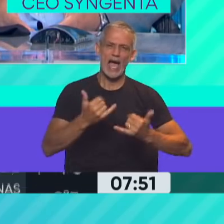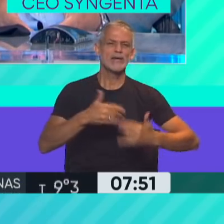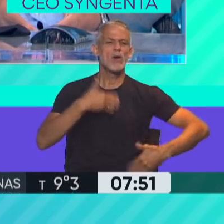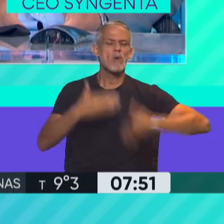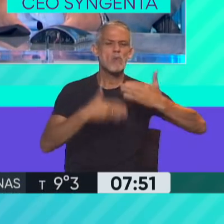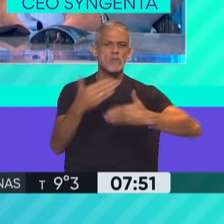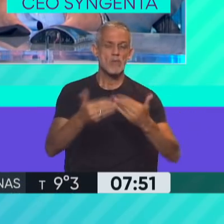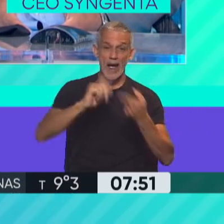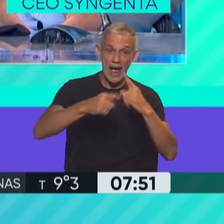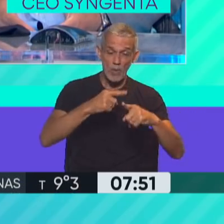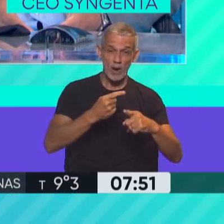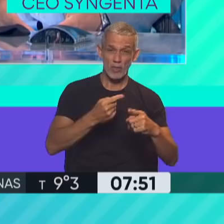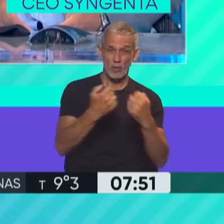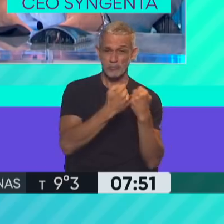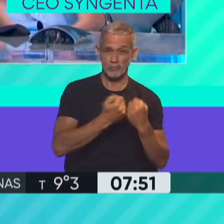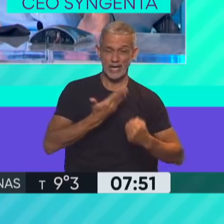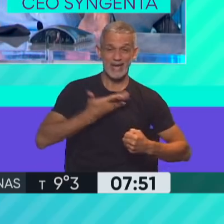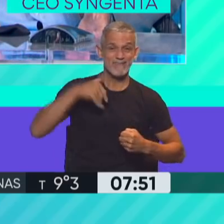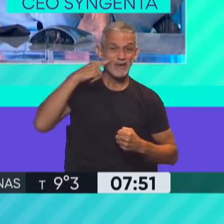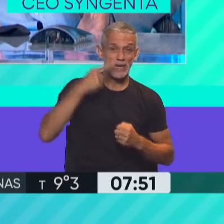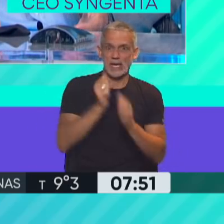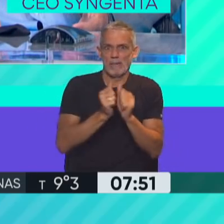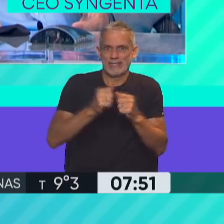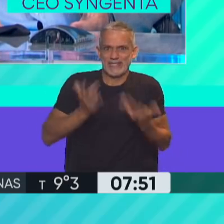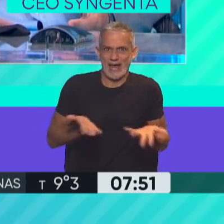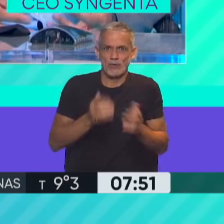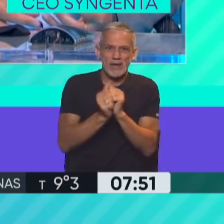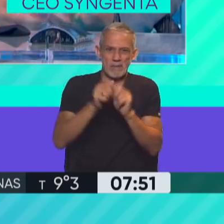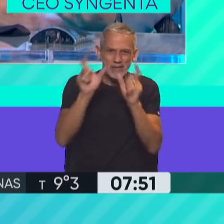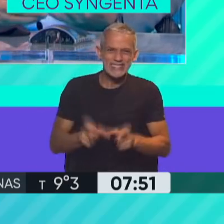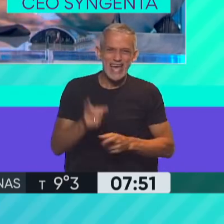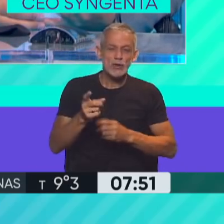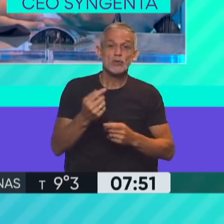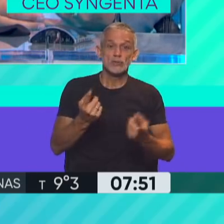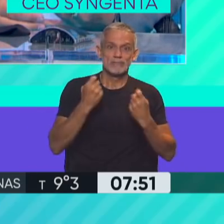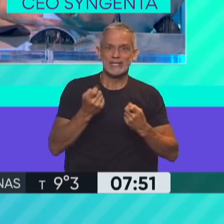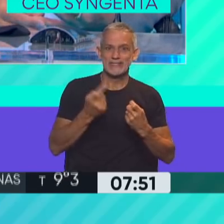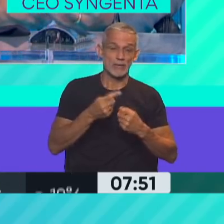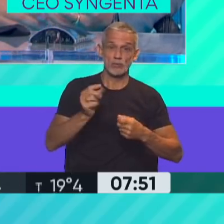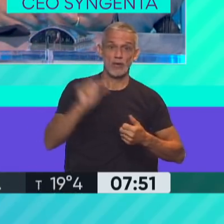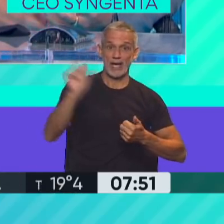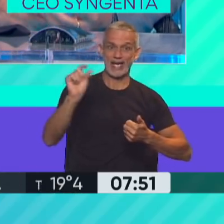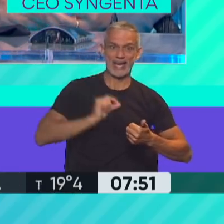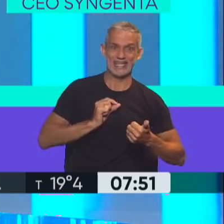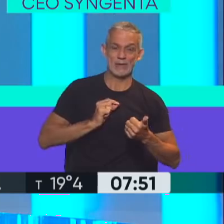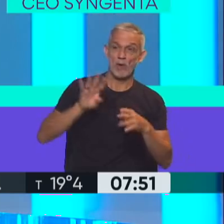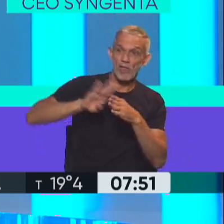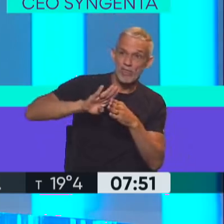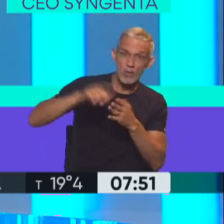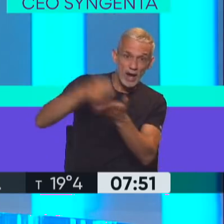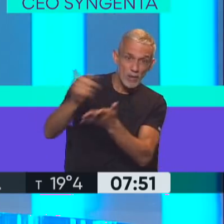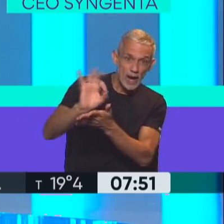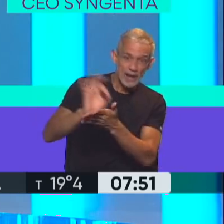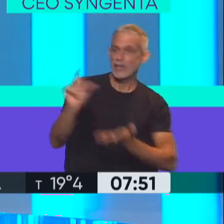acuerdo con el fondo monetario que los empresarios porque dependemos del crédito y con default no hay crédito